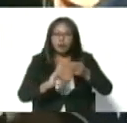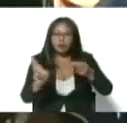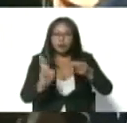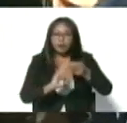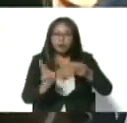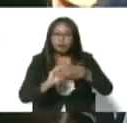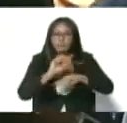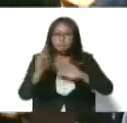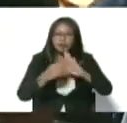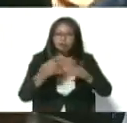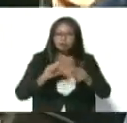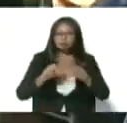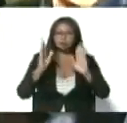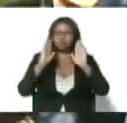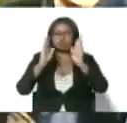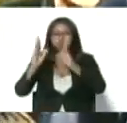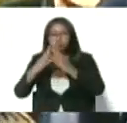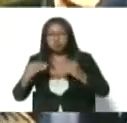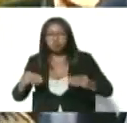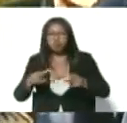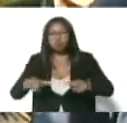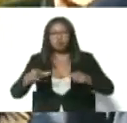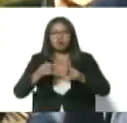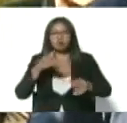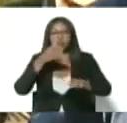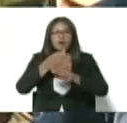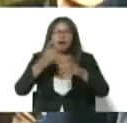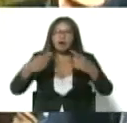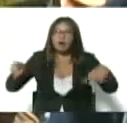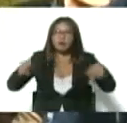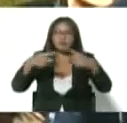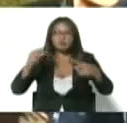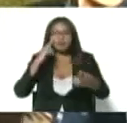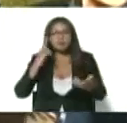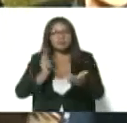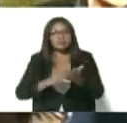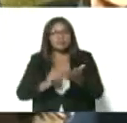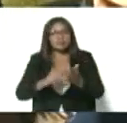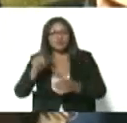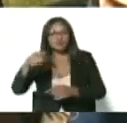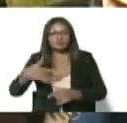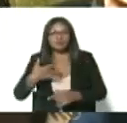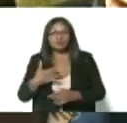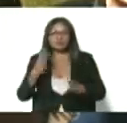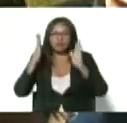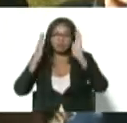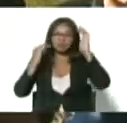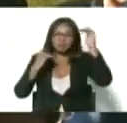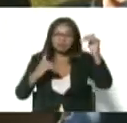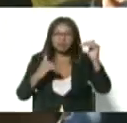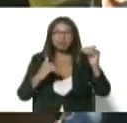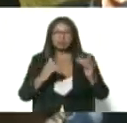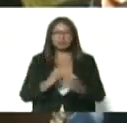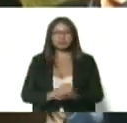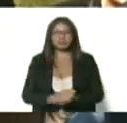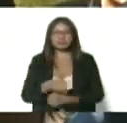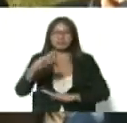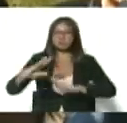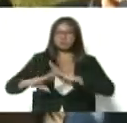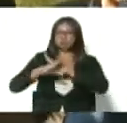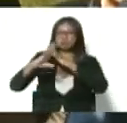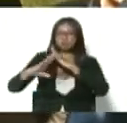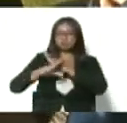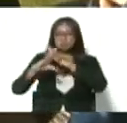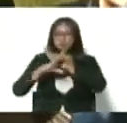de tal manera que llevar a los muchachos a la música para que realmente se sientan atendidos y ese bloqueo que usted